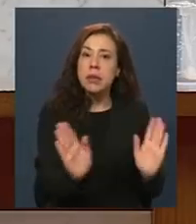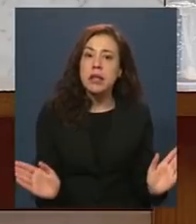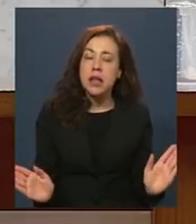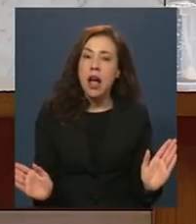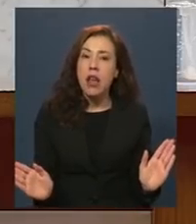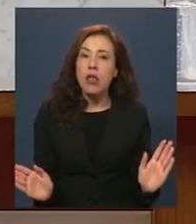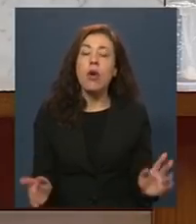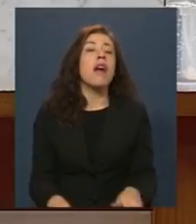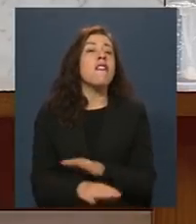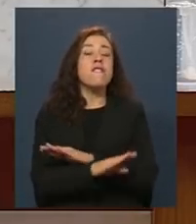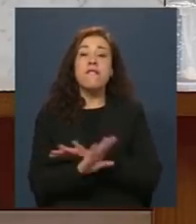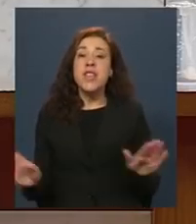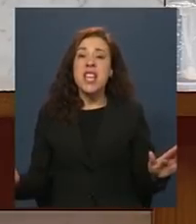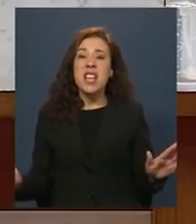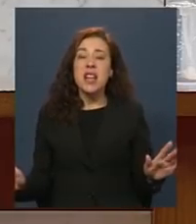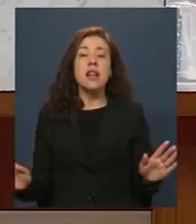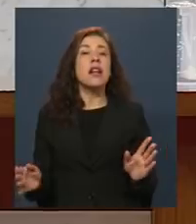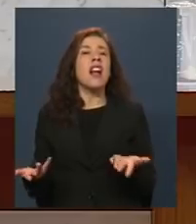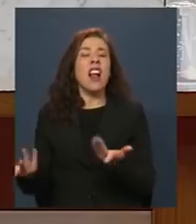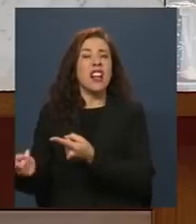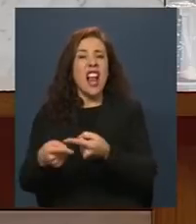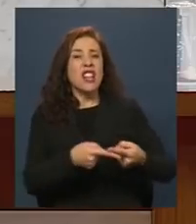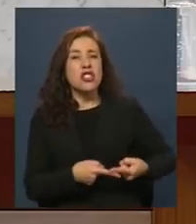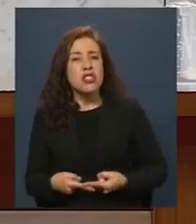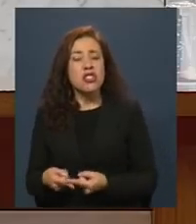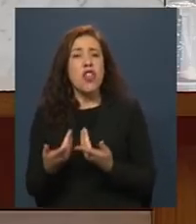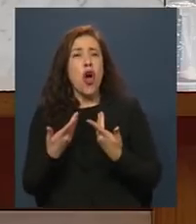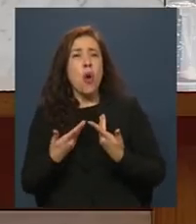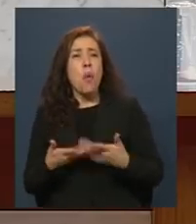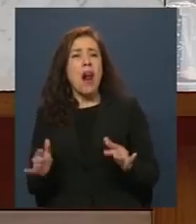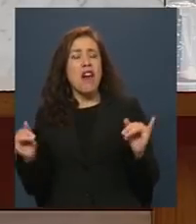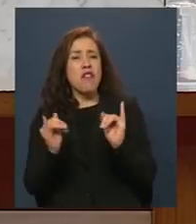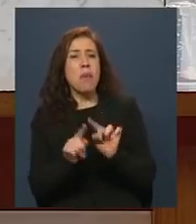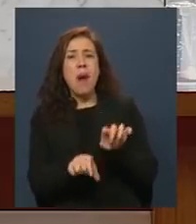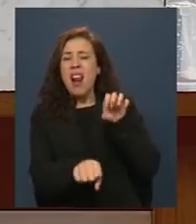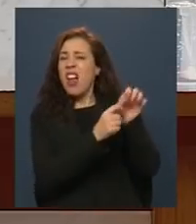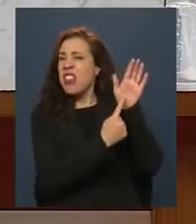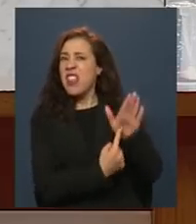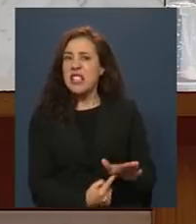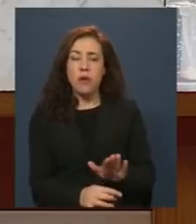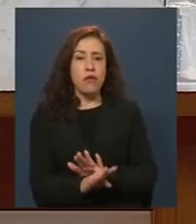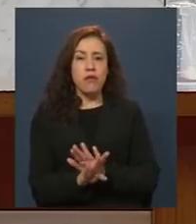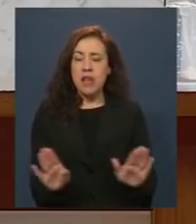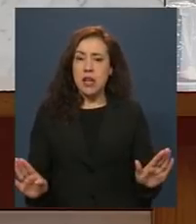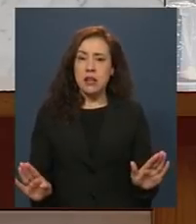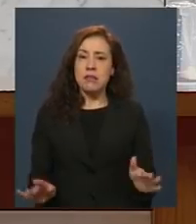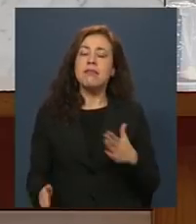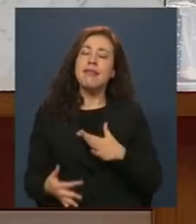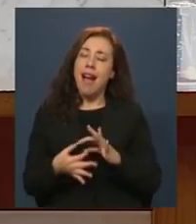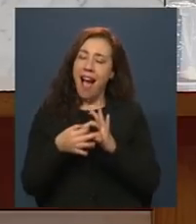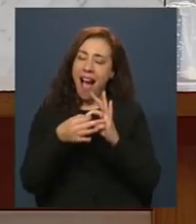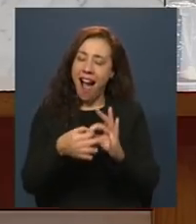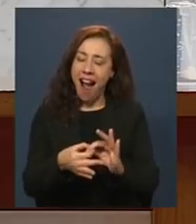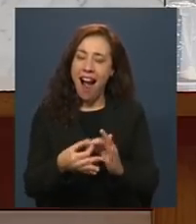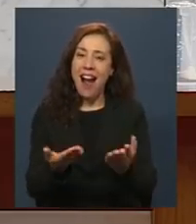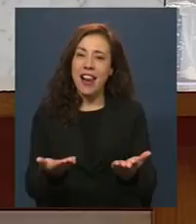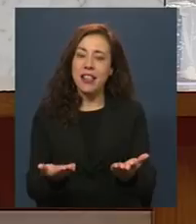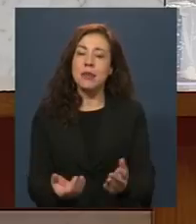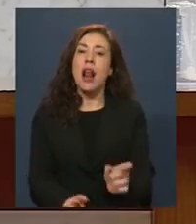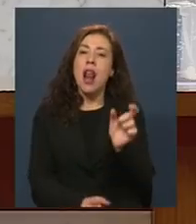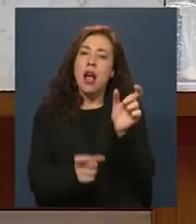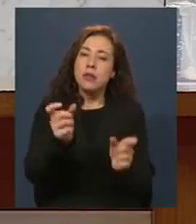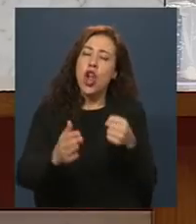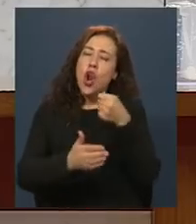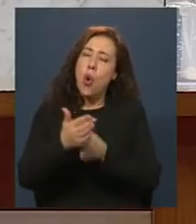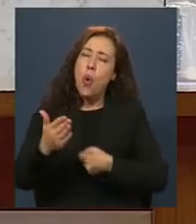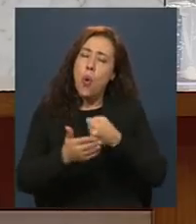y a terminar como sociedad con cualquier signo de discriminaciones. Mis agradecimientos a quienes han luchado